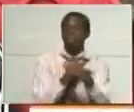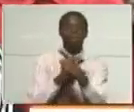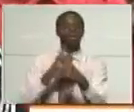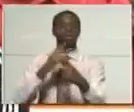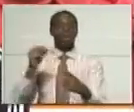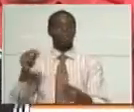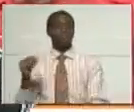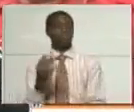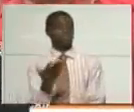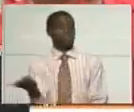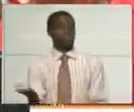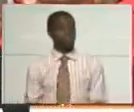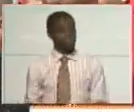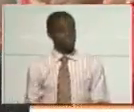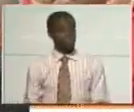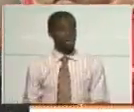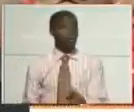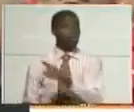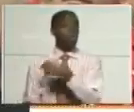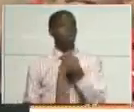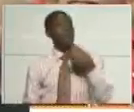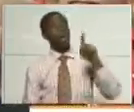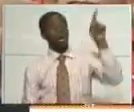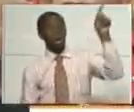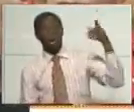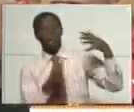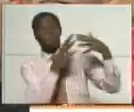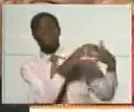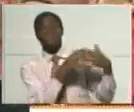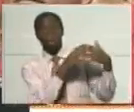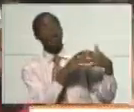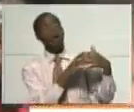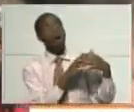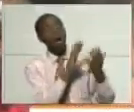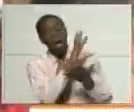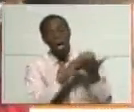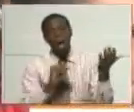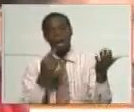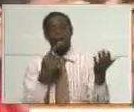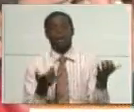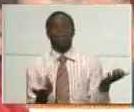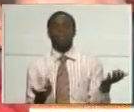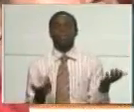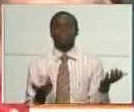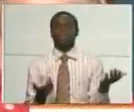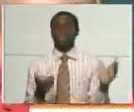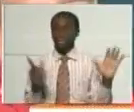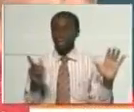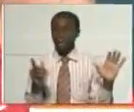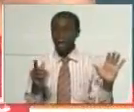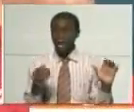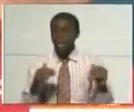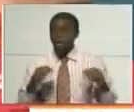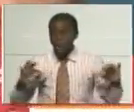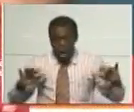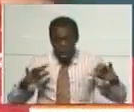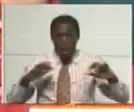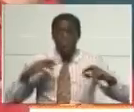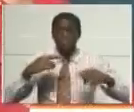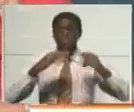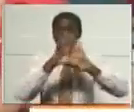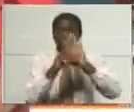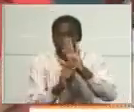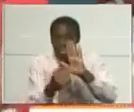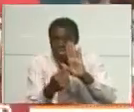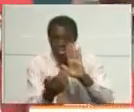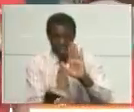Ah, porque se toman del discurso del imperialismo, que la constituyente le tuerce la democracia venezolana. Al